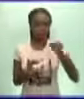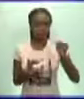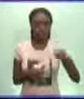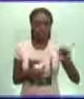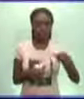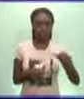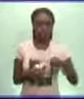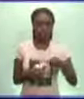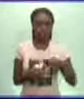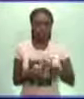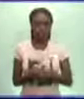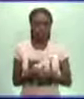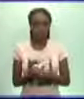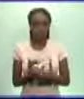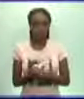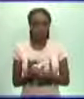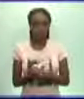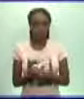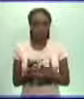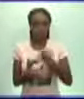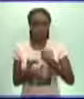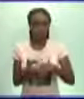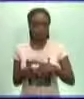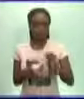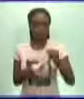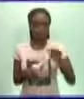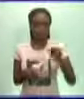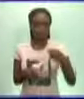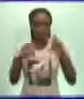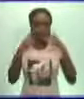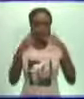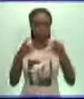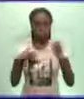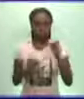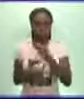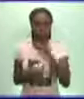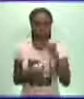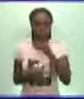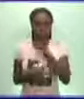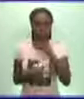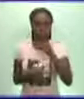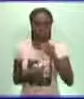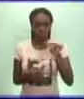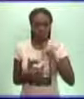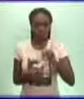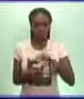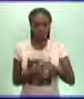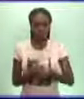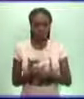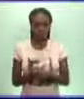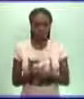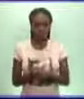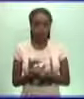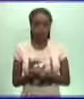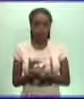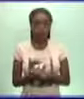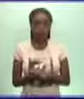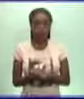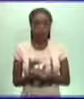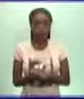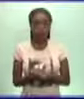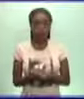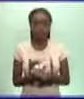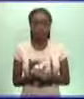Eugenia Barrios, Alina Sánchez y Rosita Fornés, nuestra vedette de Cuba. Y